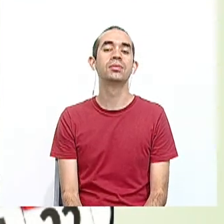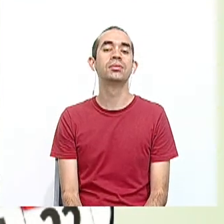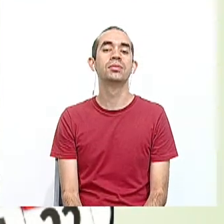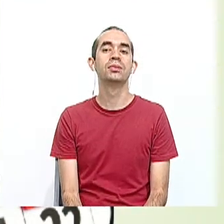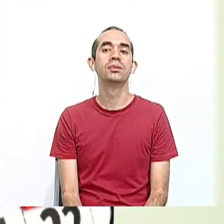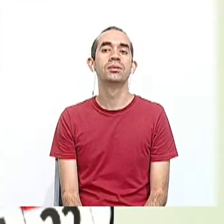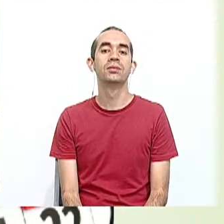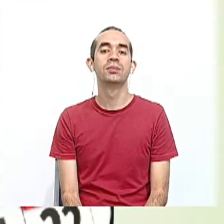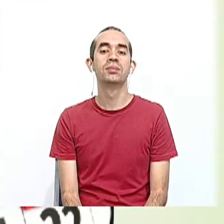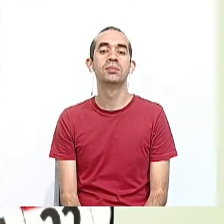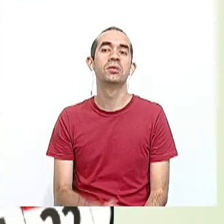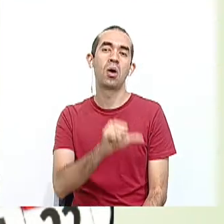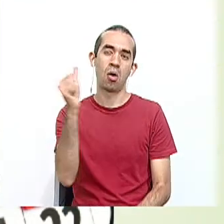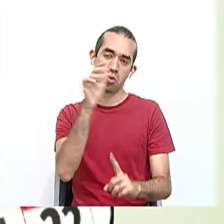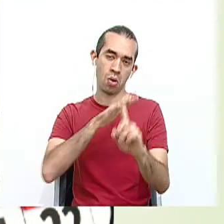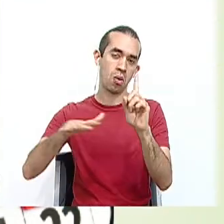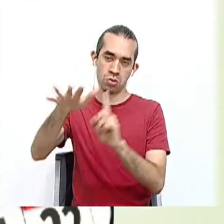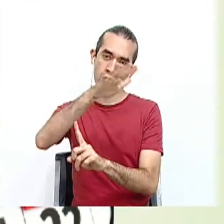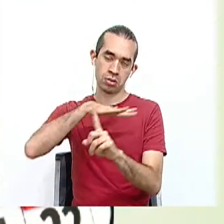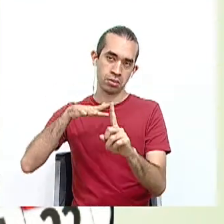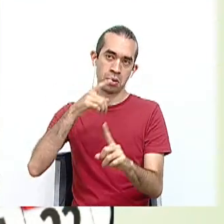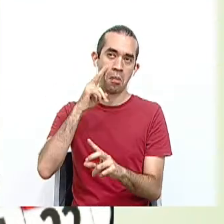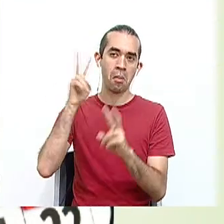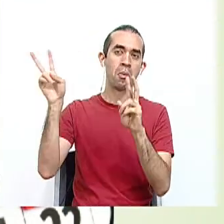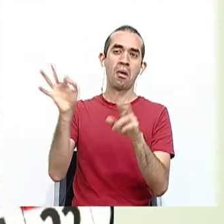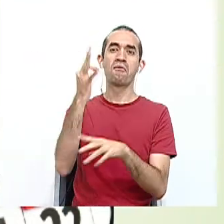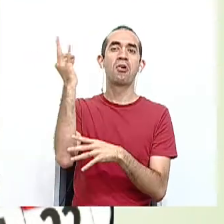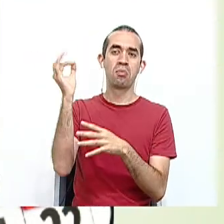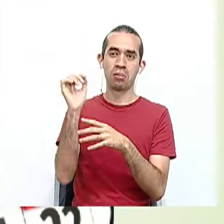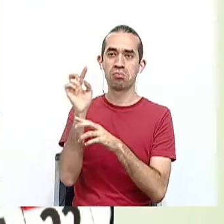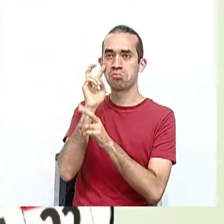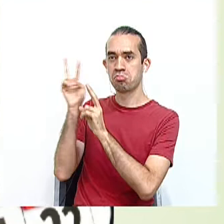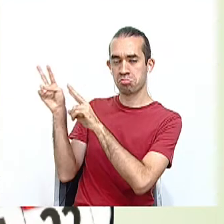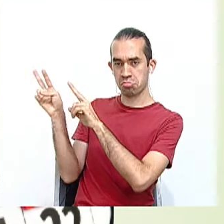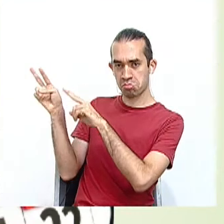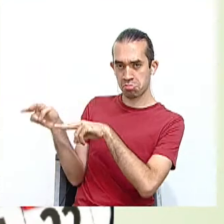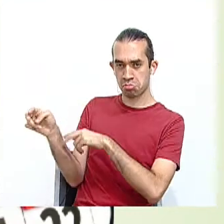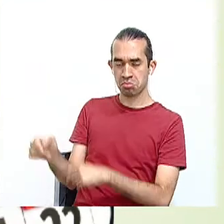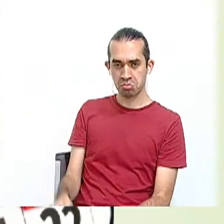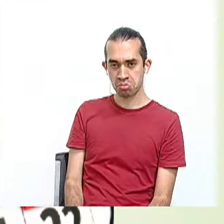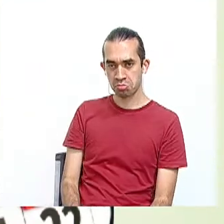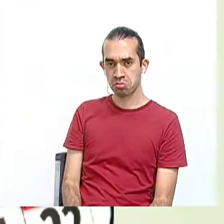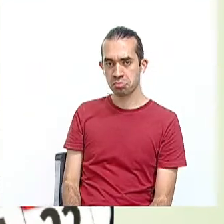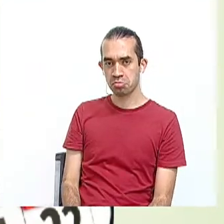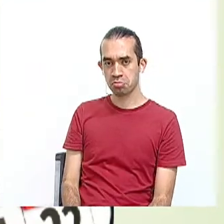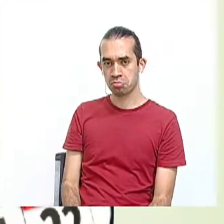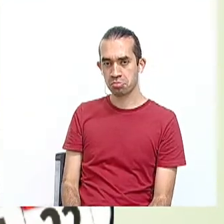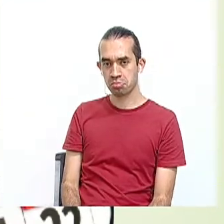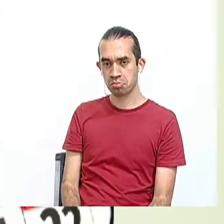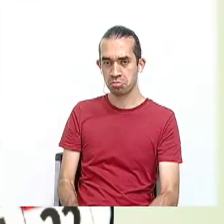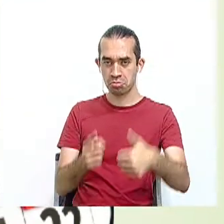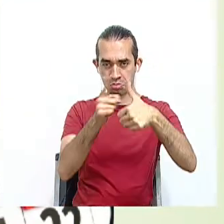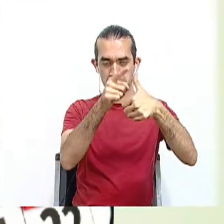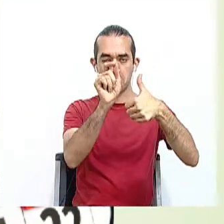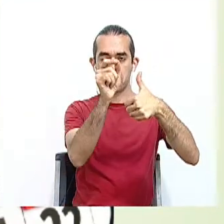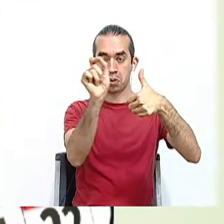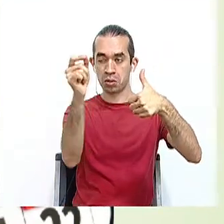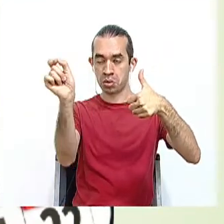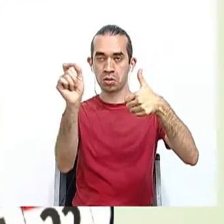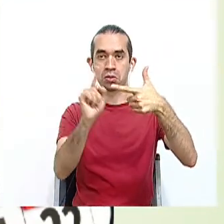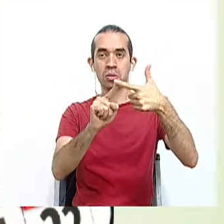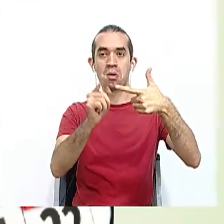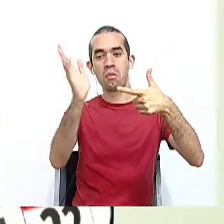También en otros contextos encontraremos la fecha separada por guiones, ¿sí? O por una